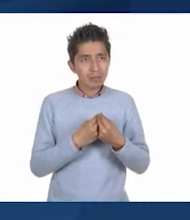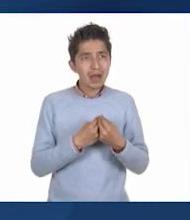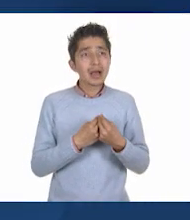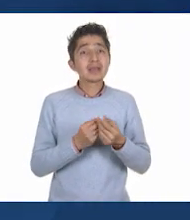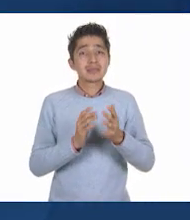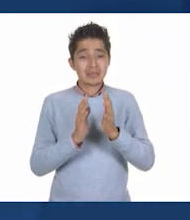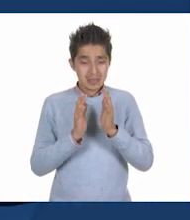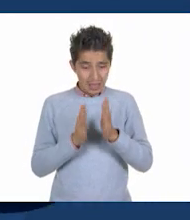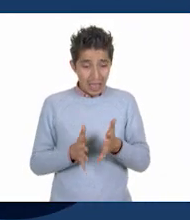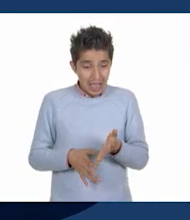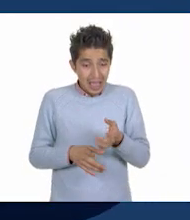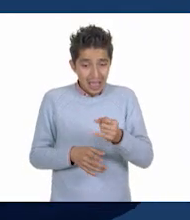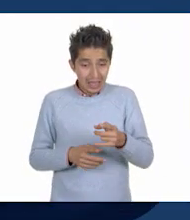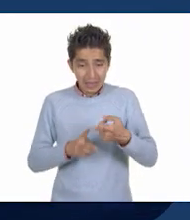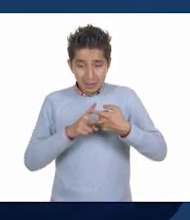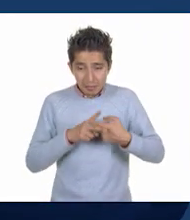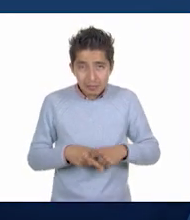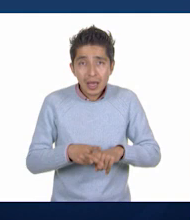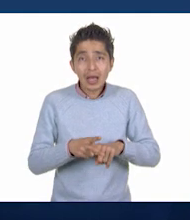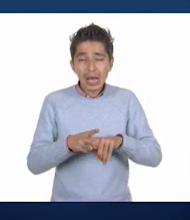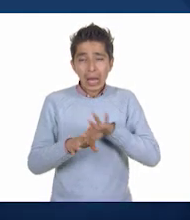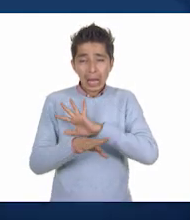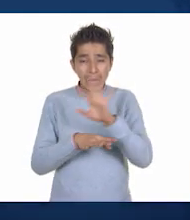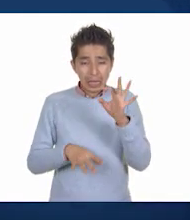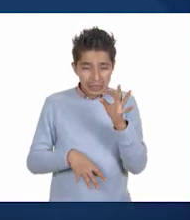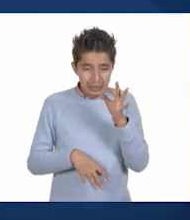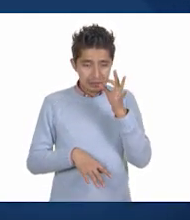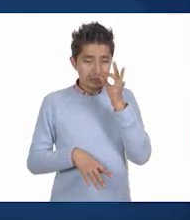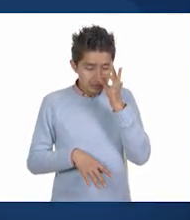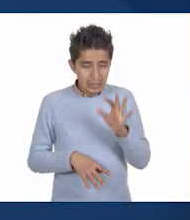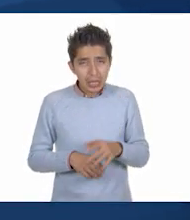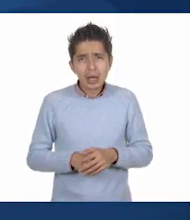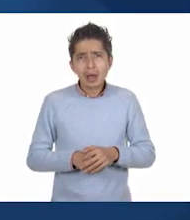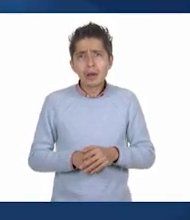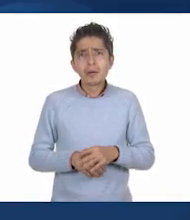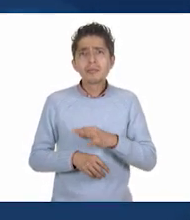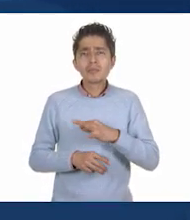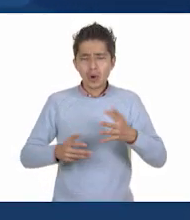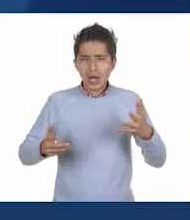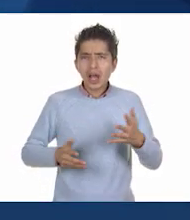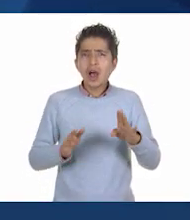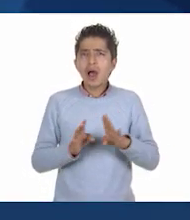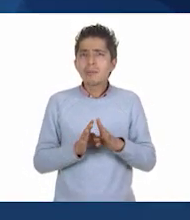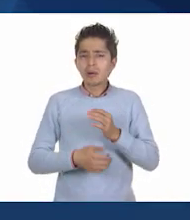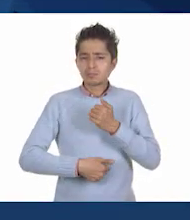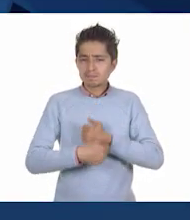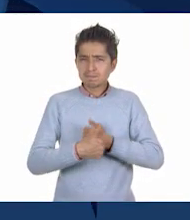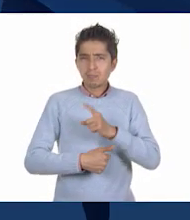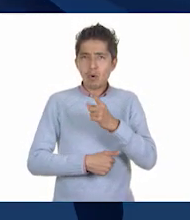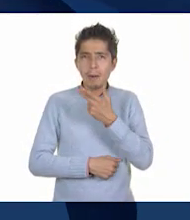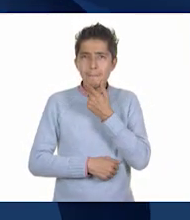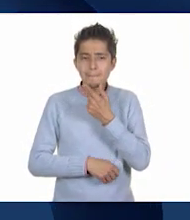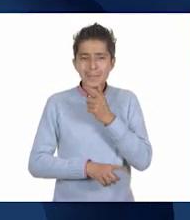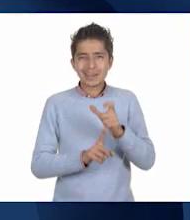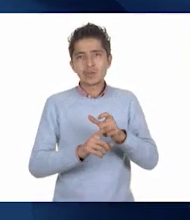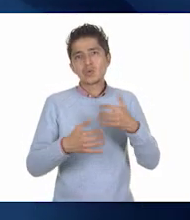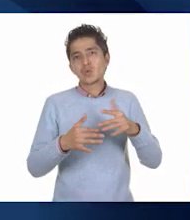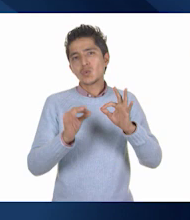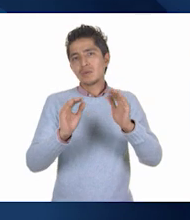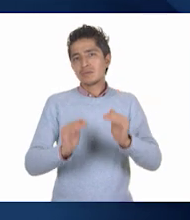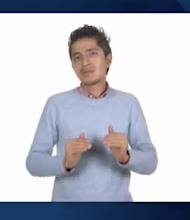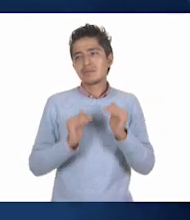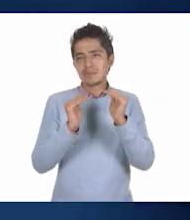ya en el principio, apenas de la gesta, el molde que habrá de hacer la carrera de un hombre